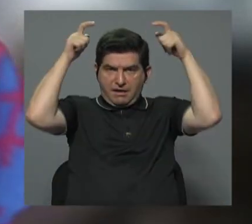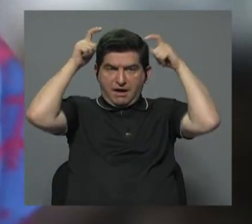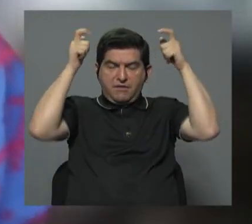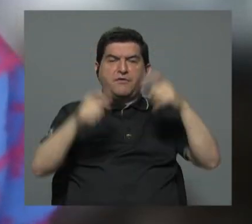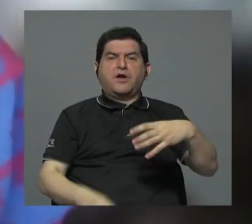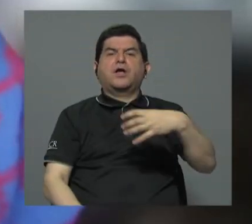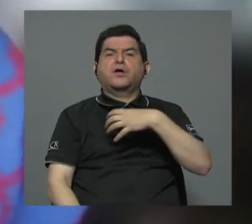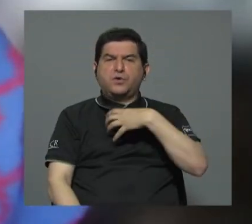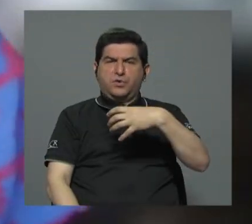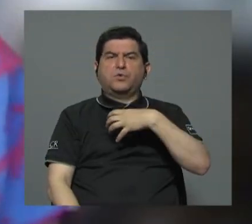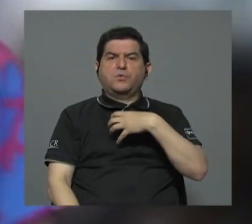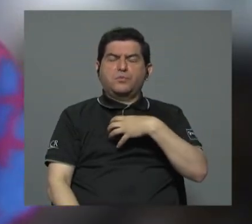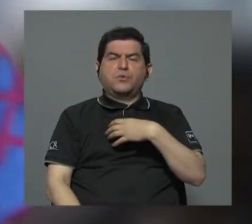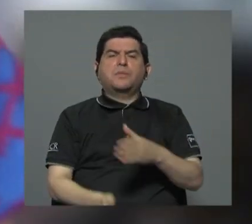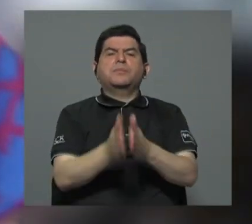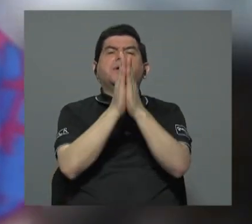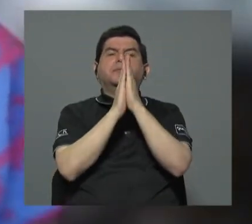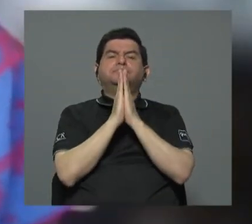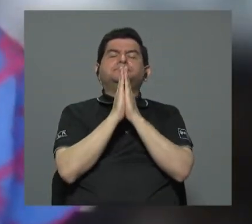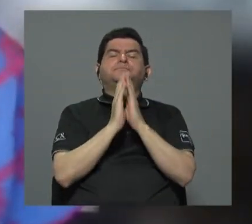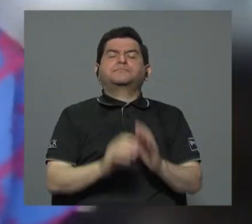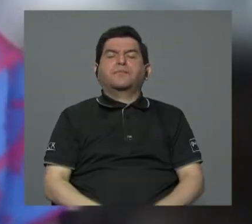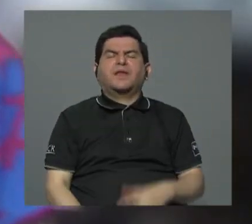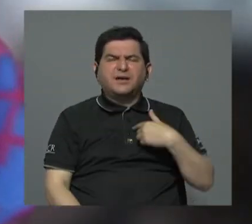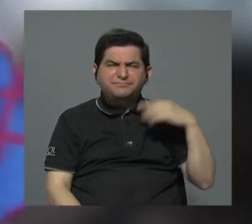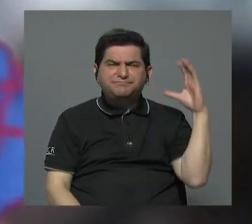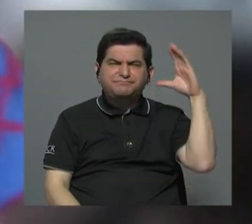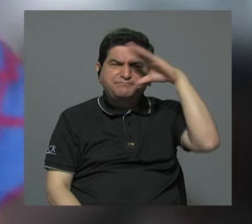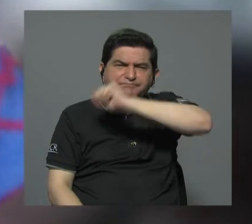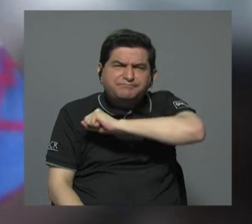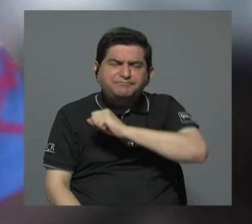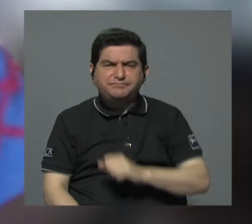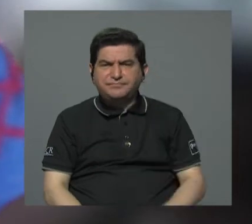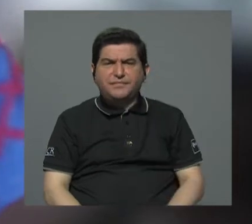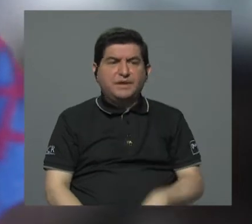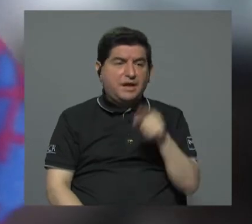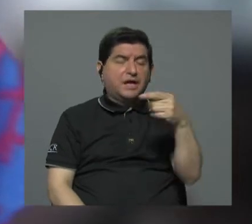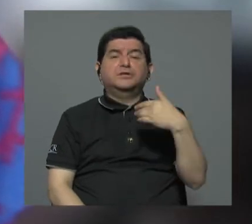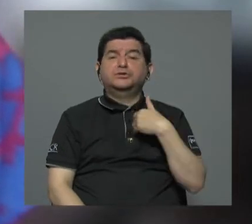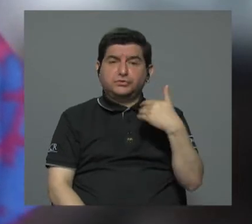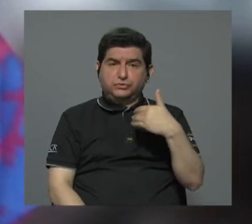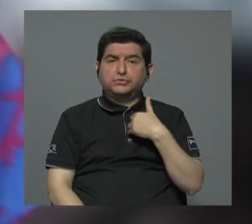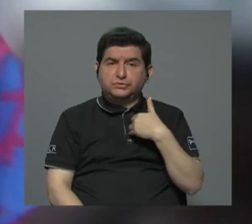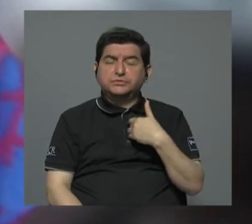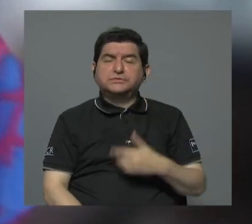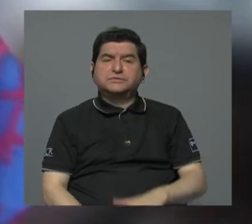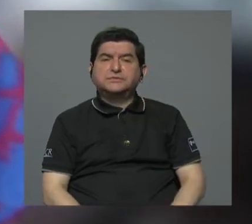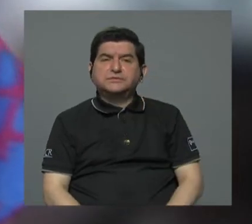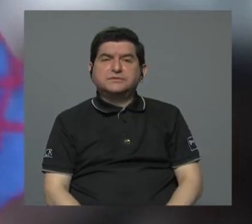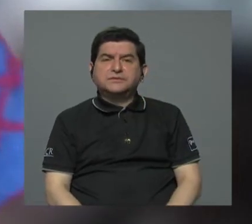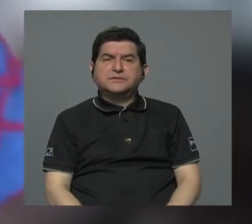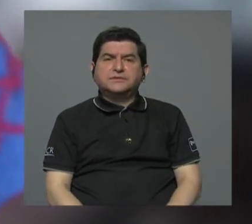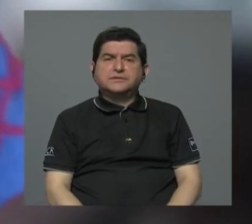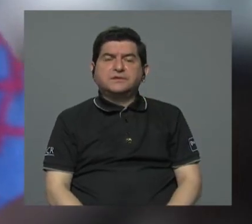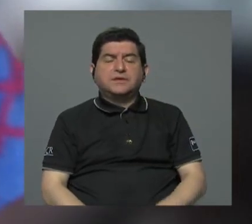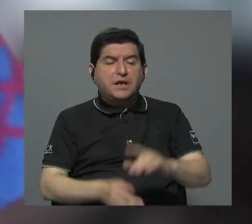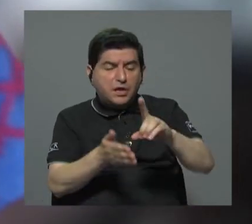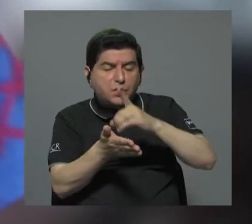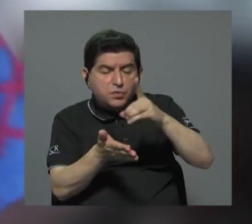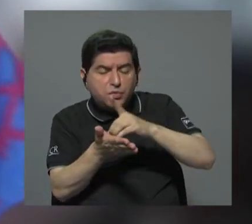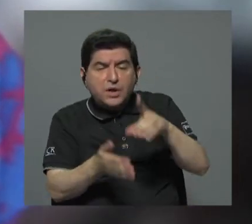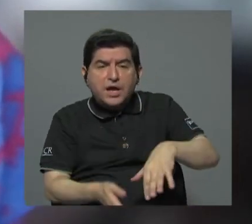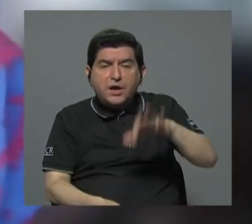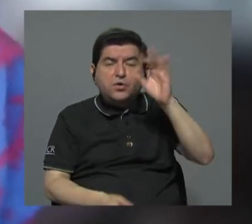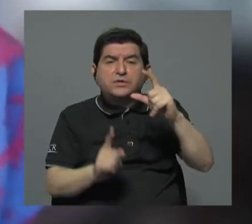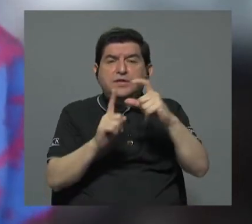su propia solicitud. Y lo que me doy cuenta también es que ellos tenían en el diccionario